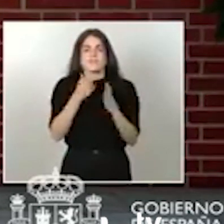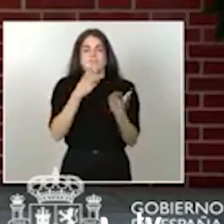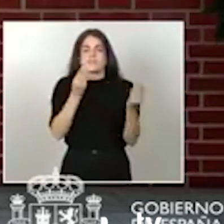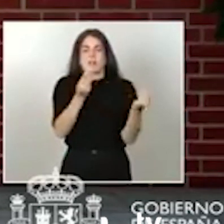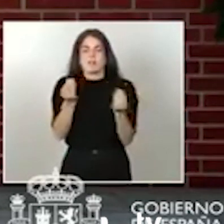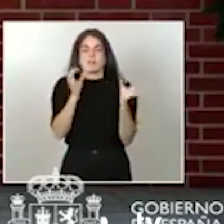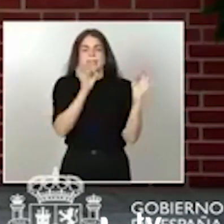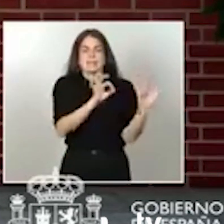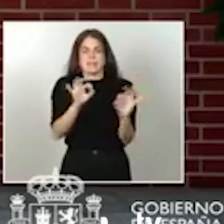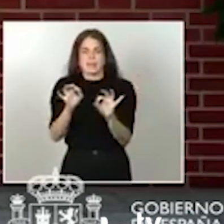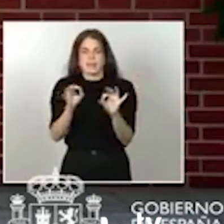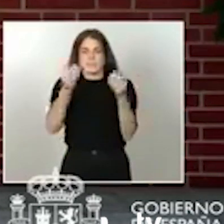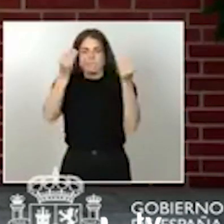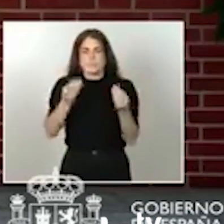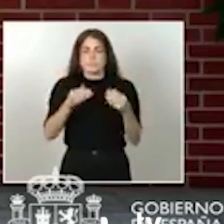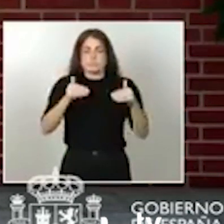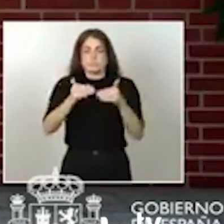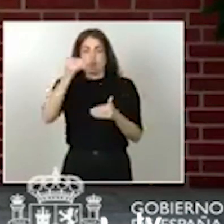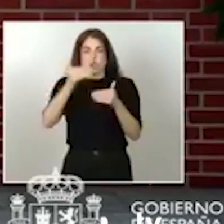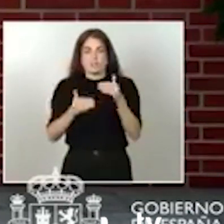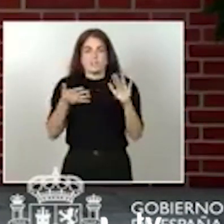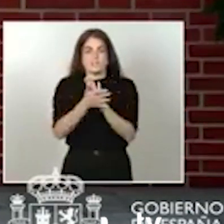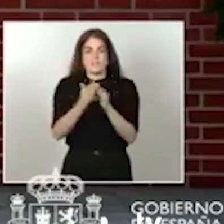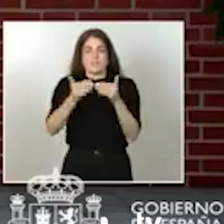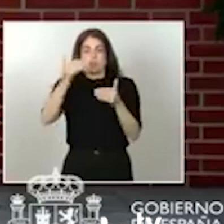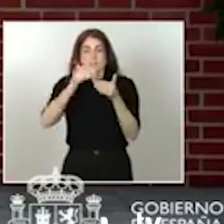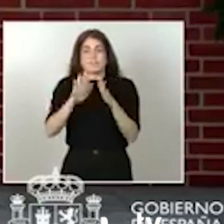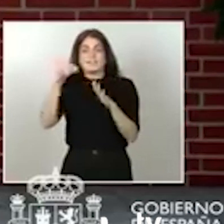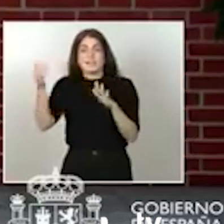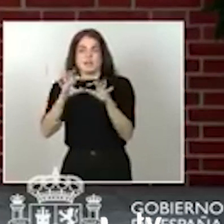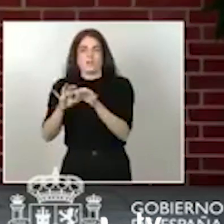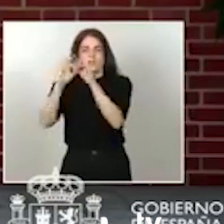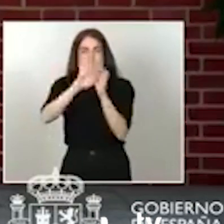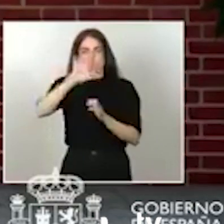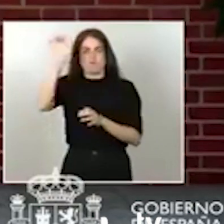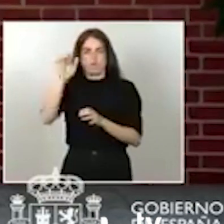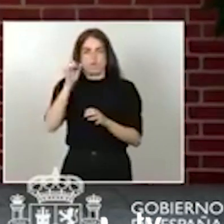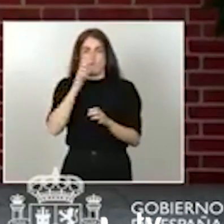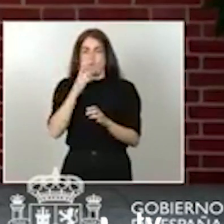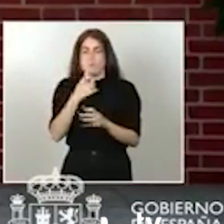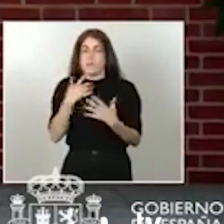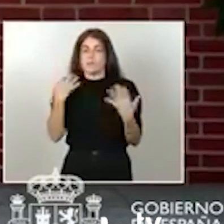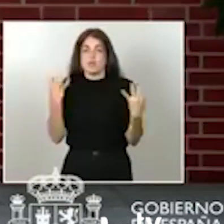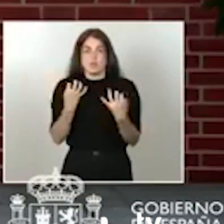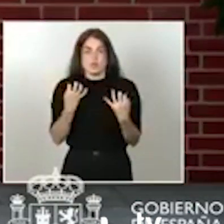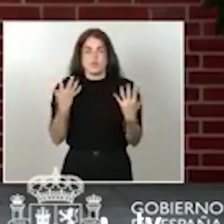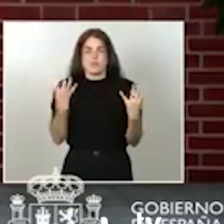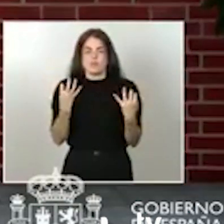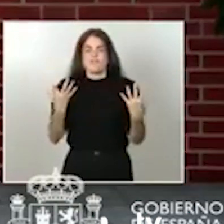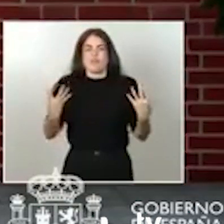fronteras que también son las fronteras exteriores de la unión europea y sobre todo y ante todo la seguridad de nuestros compatriotas